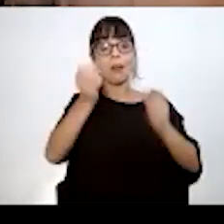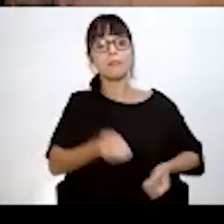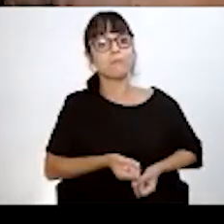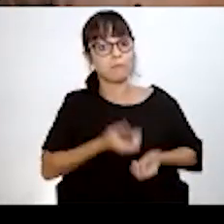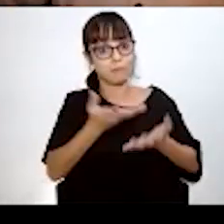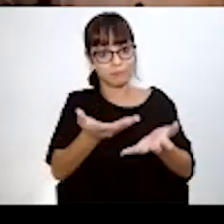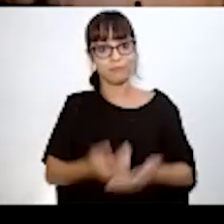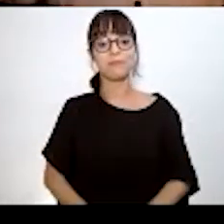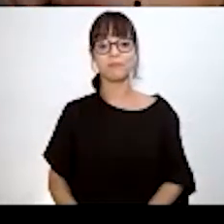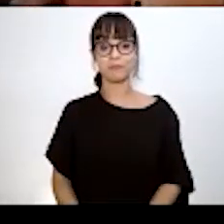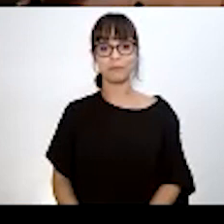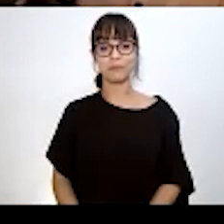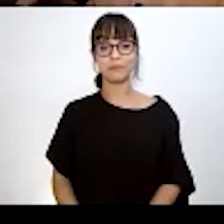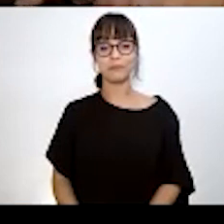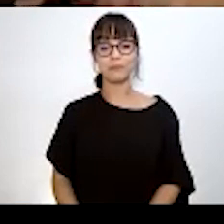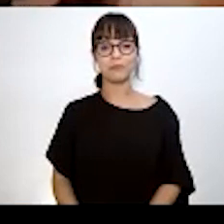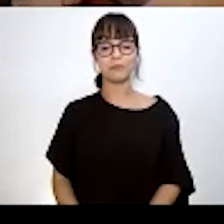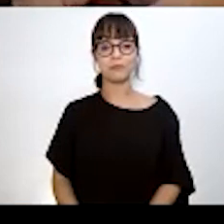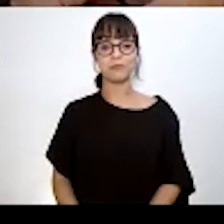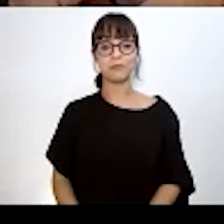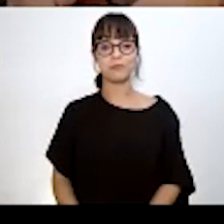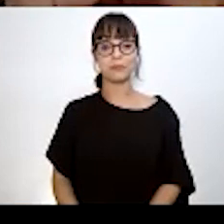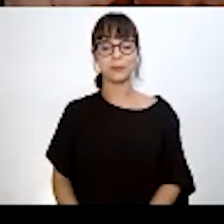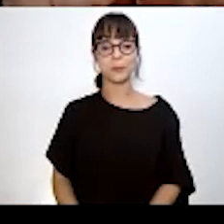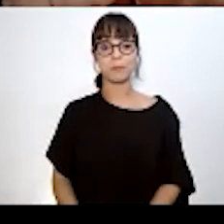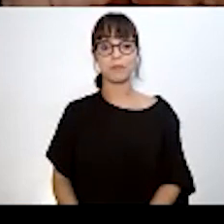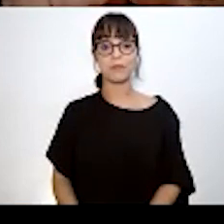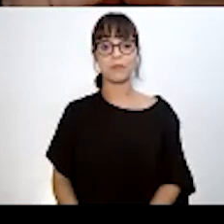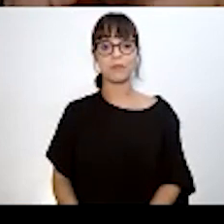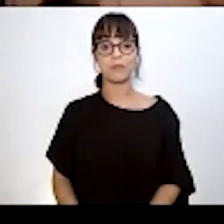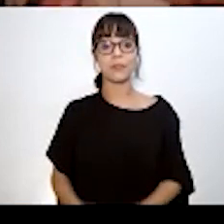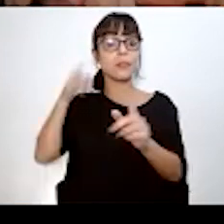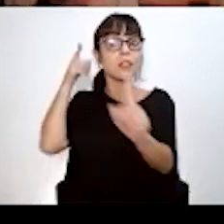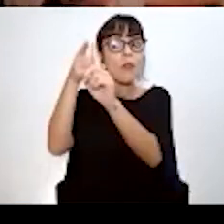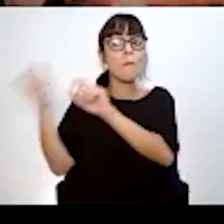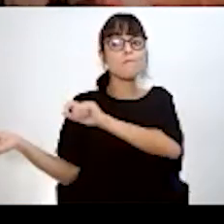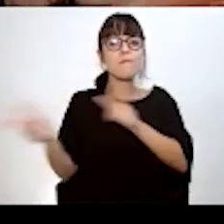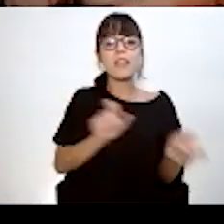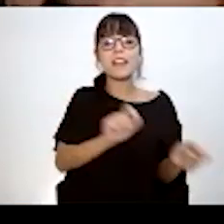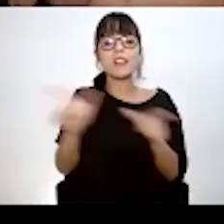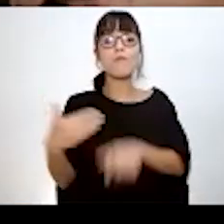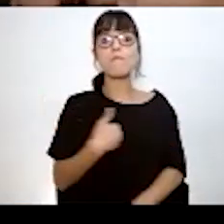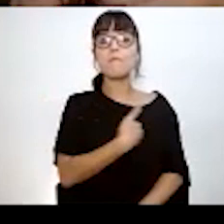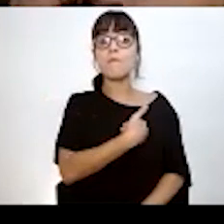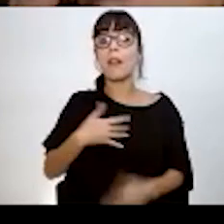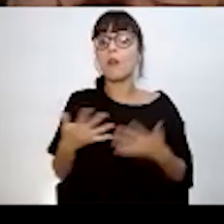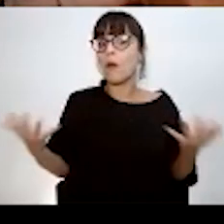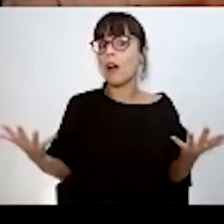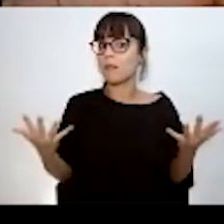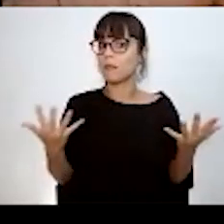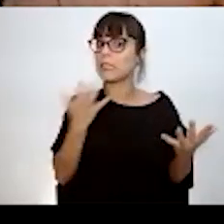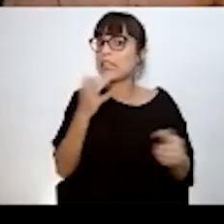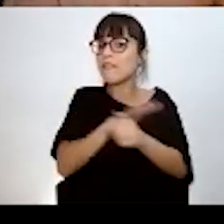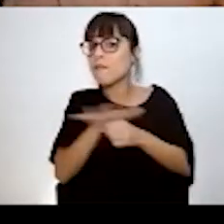trabajando, para de ese modo tratar de ver el papel de la migración en el desarrollo histórico, si lo hubo, ¿no?